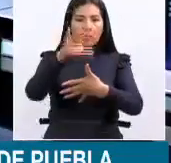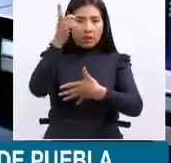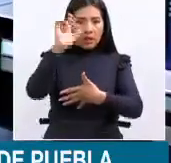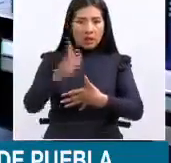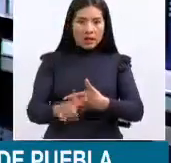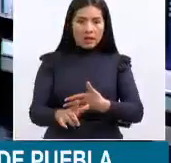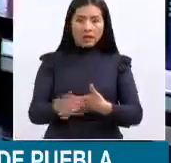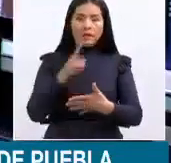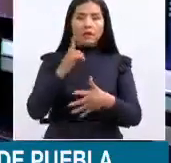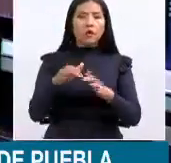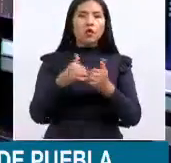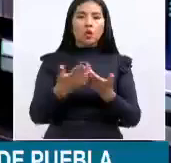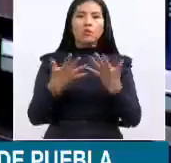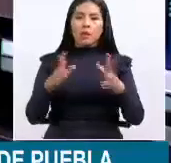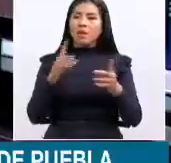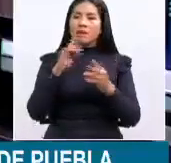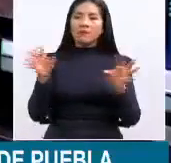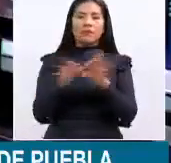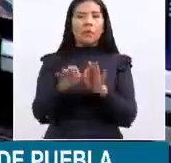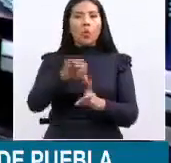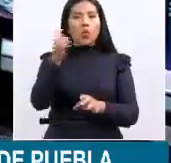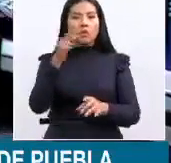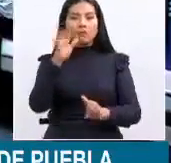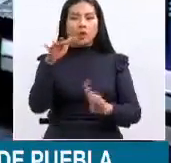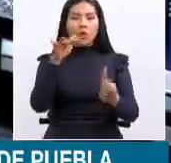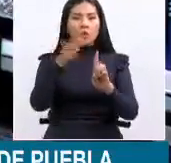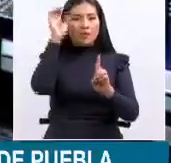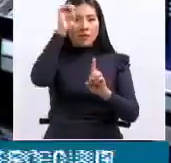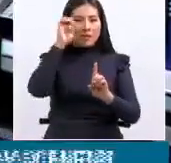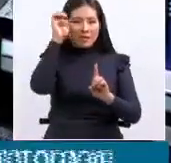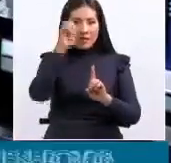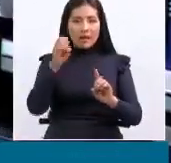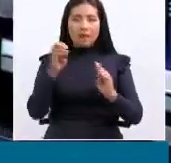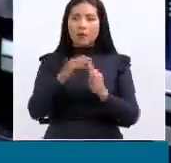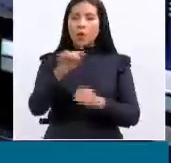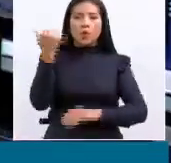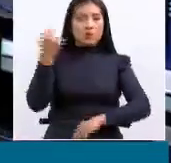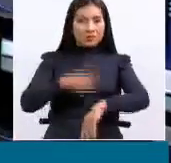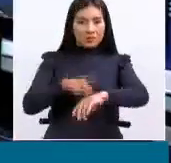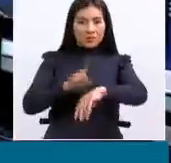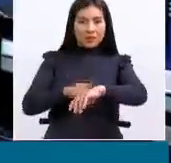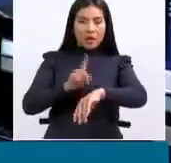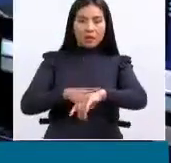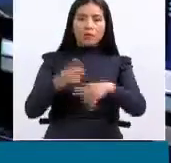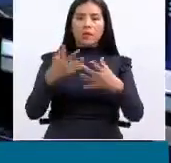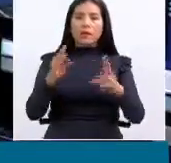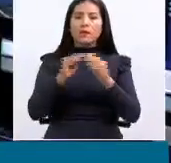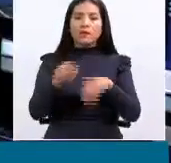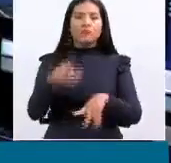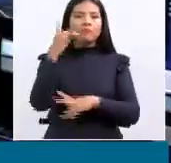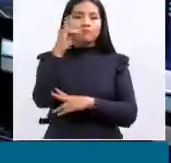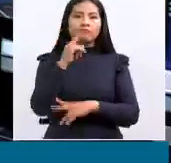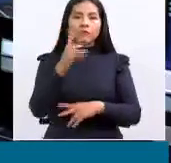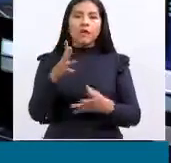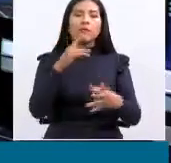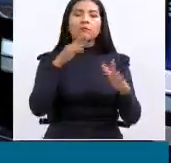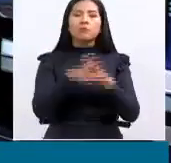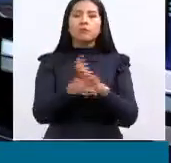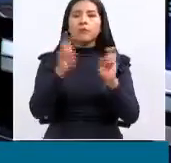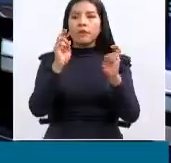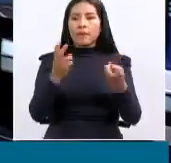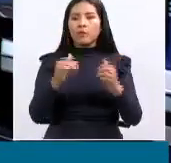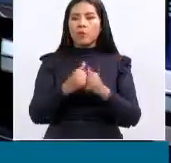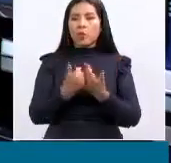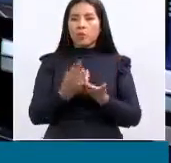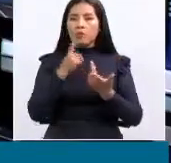hemos vivido otros golpes de Estado cívico-militares en otras épocas y que lo de Bolivia ha irrumpido en el siglo XXI